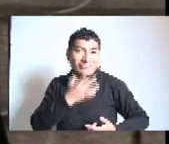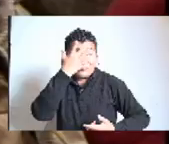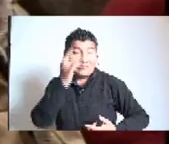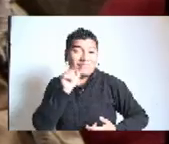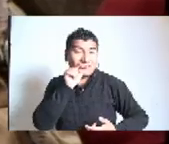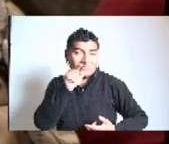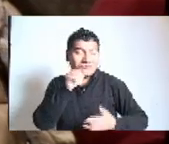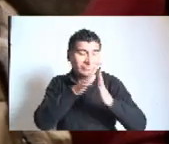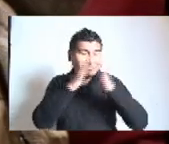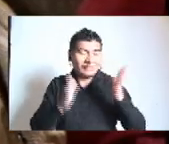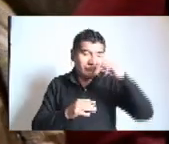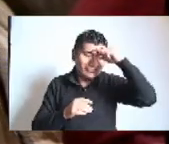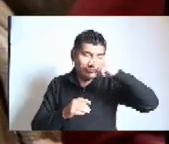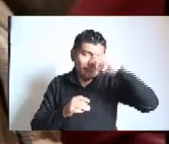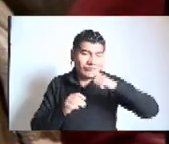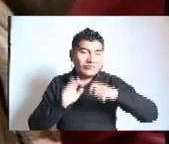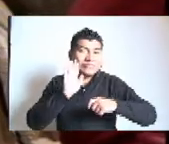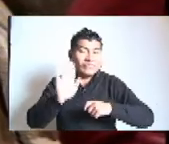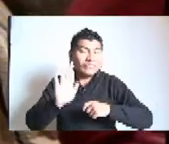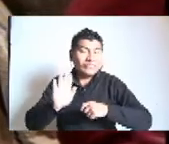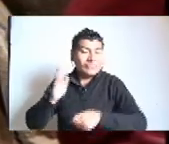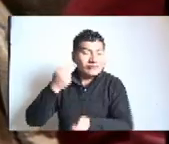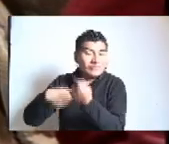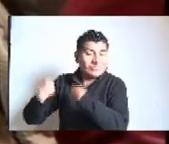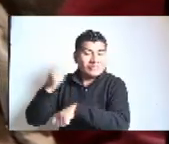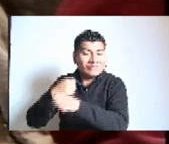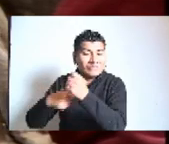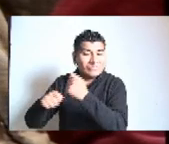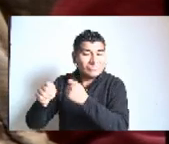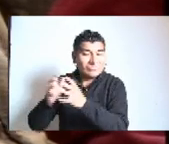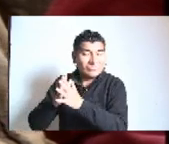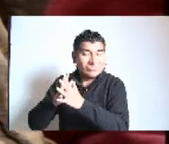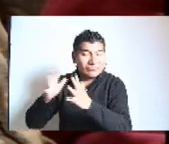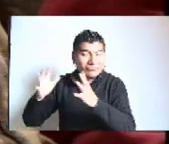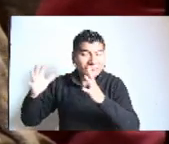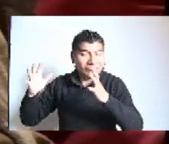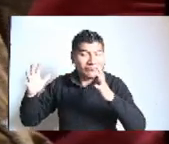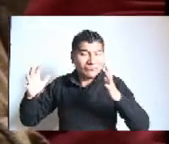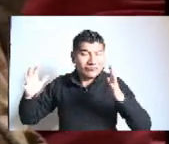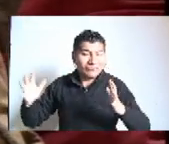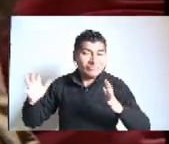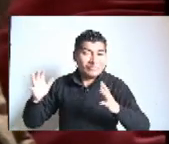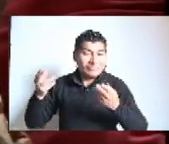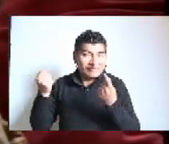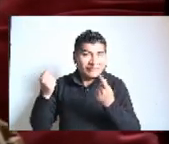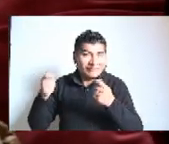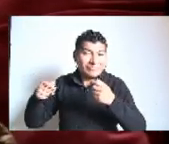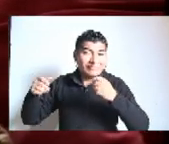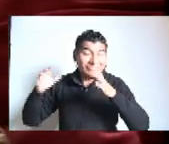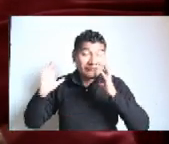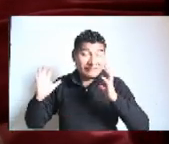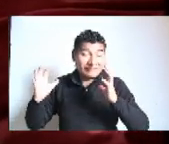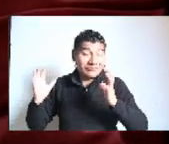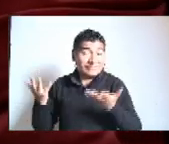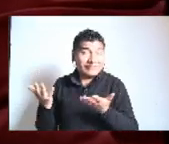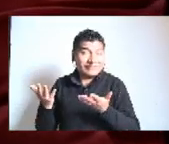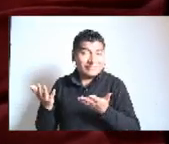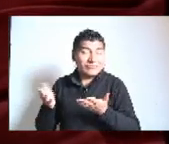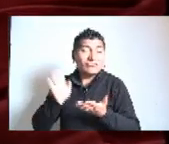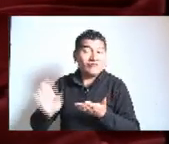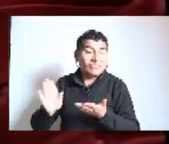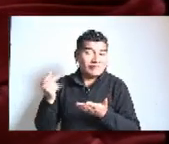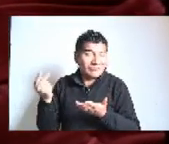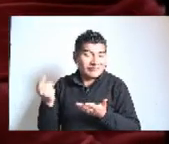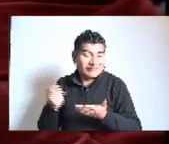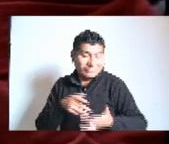tu gran sabiduría y tu comercio se han multiplicado de tu fortuna, y por tu fortuna se